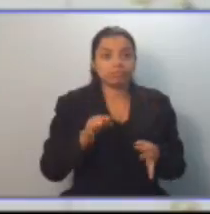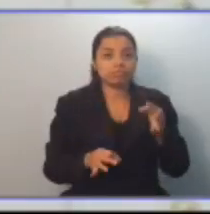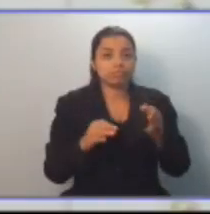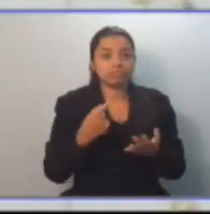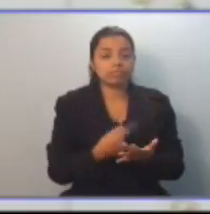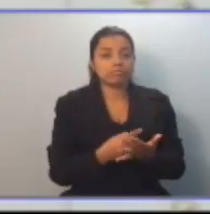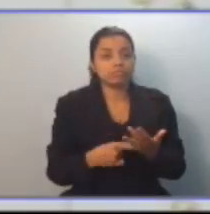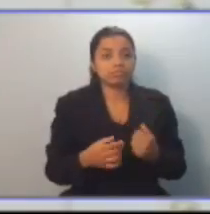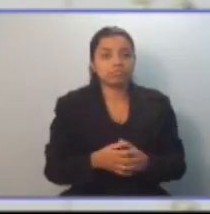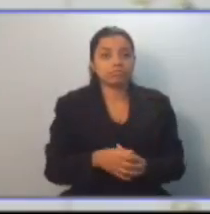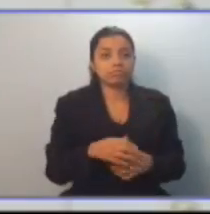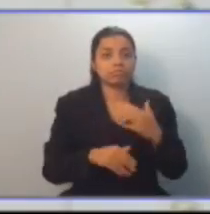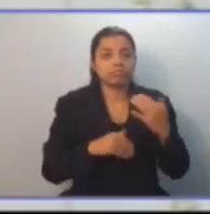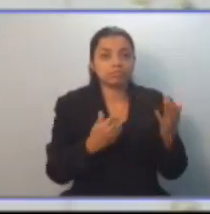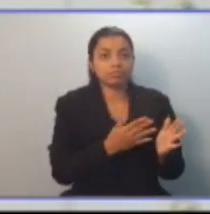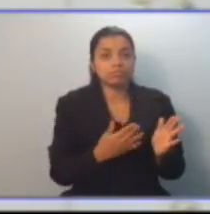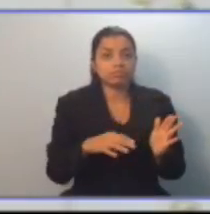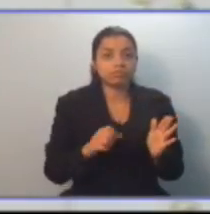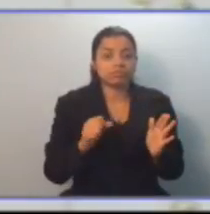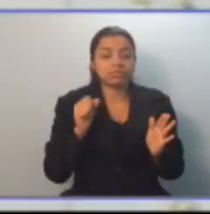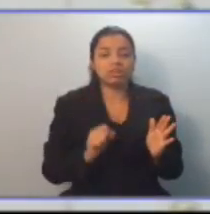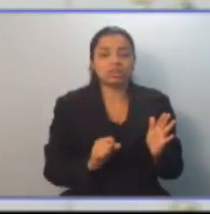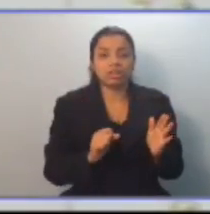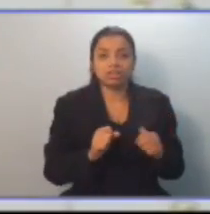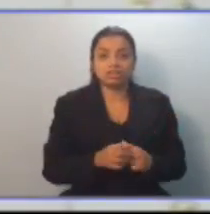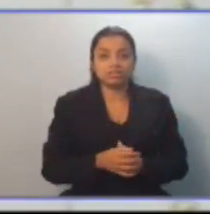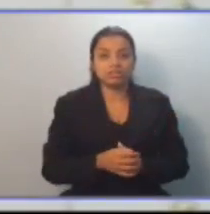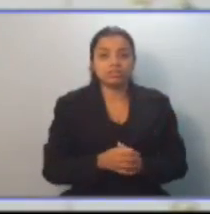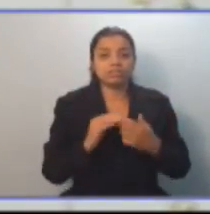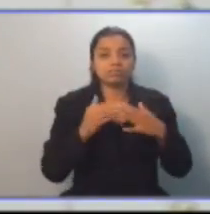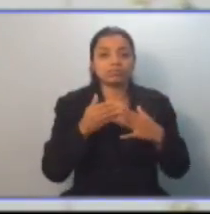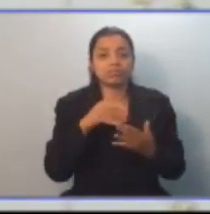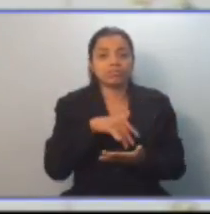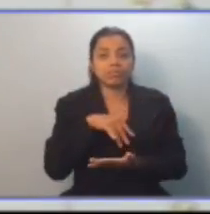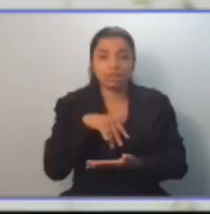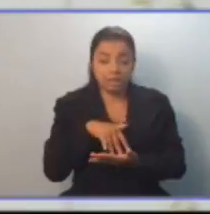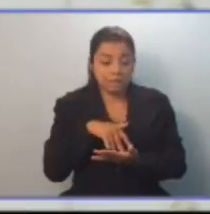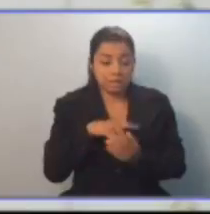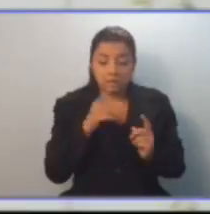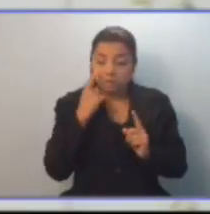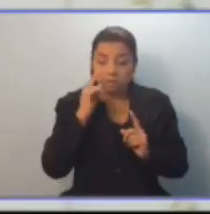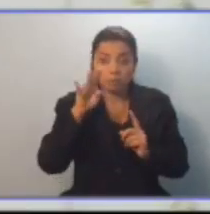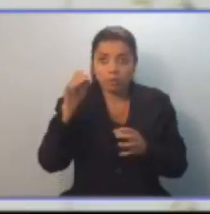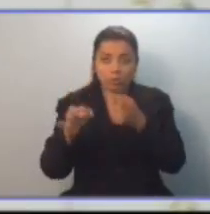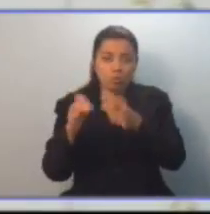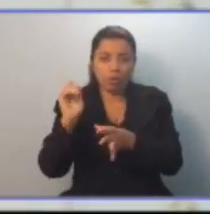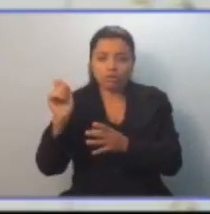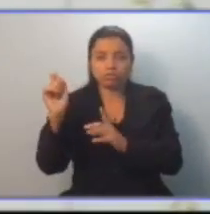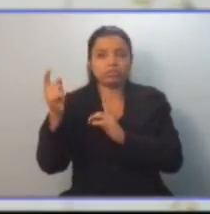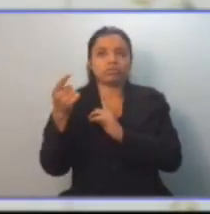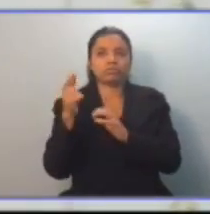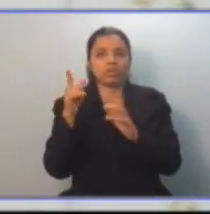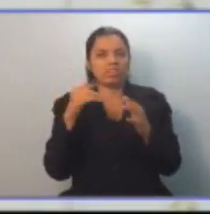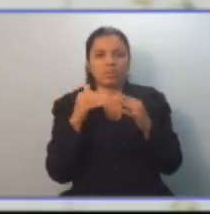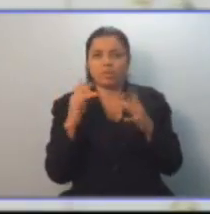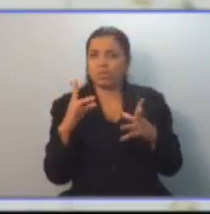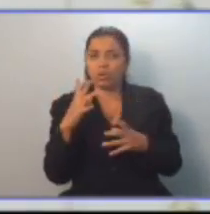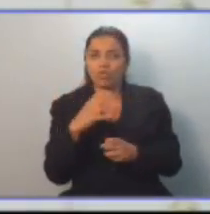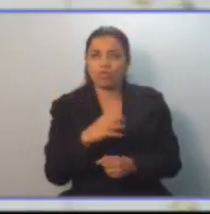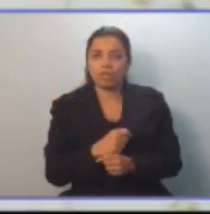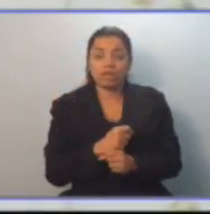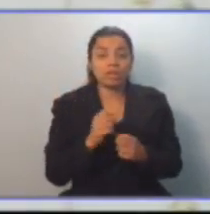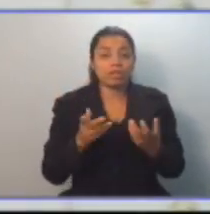más transparente y es más creíble para el ciudadano, pero si el ciudadano nunca le mira el rostro al juez, pues eso ya va generando desconfianza. A veces nos topamos